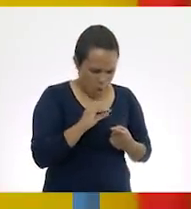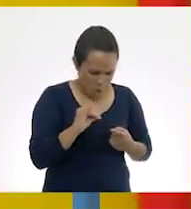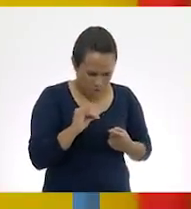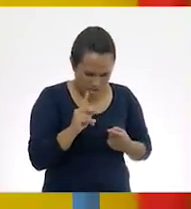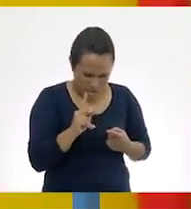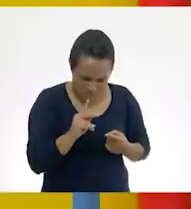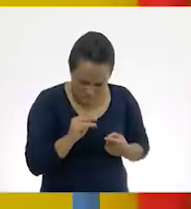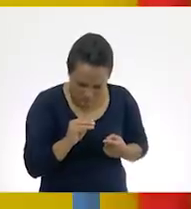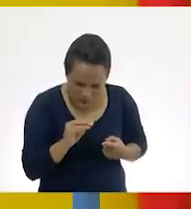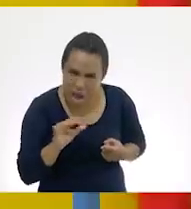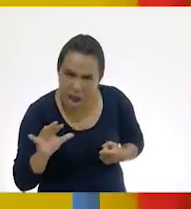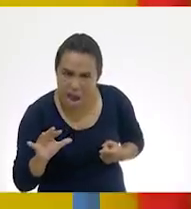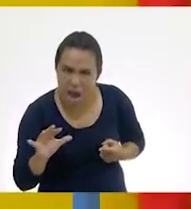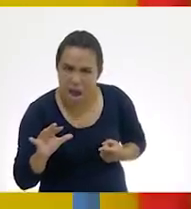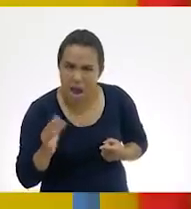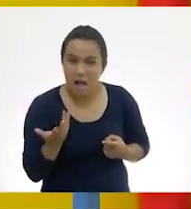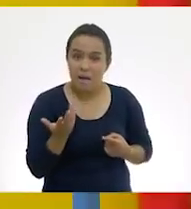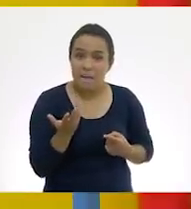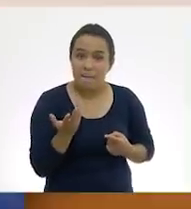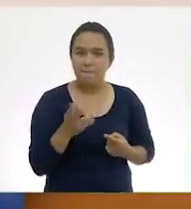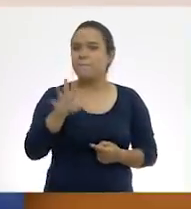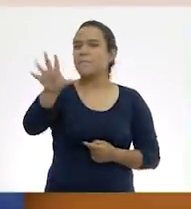occipercio, que No te frontal, preocupes.